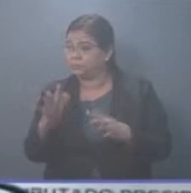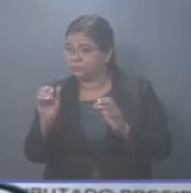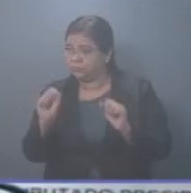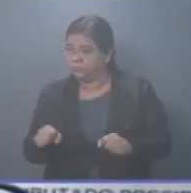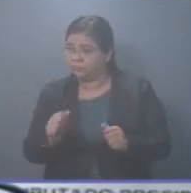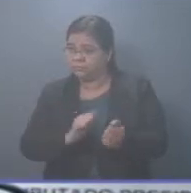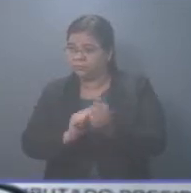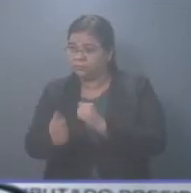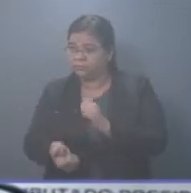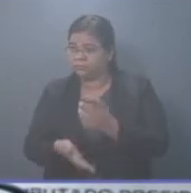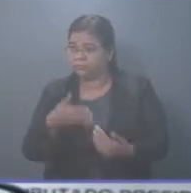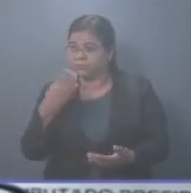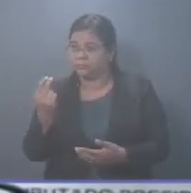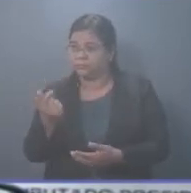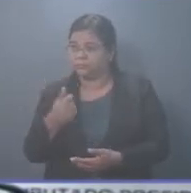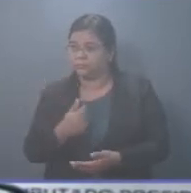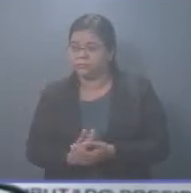rápidamente.